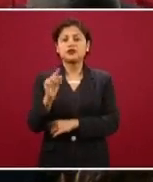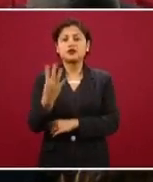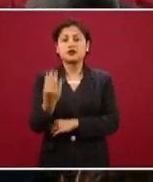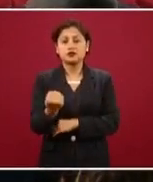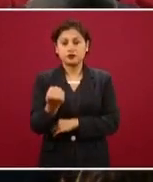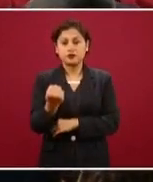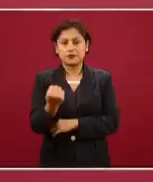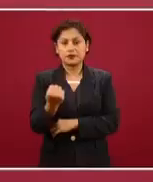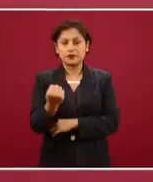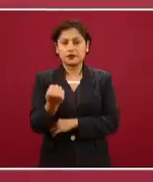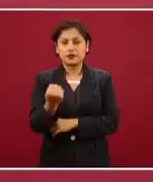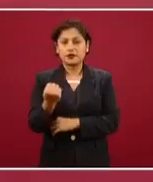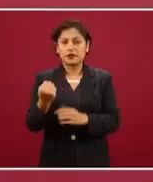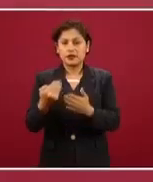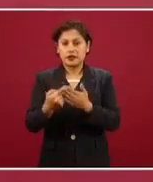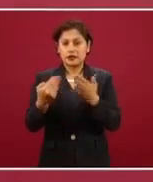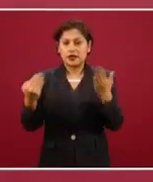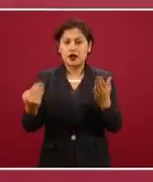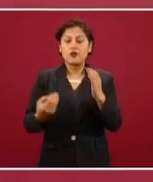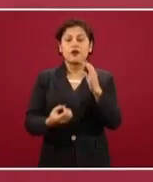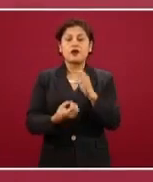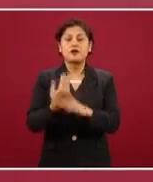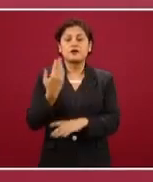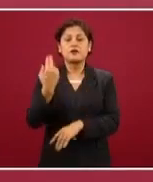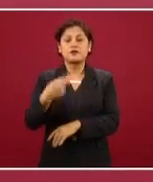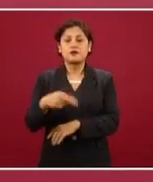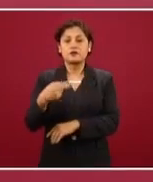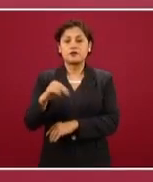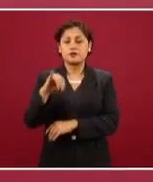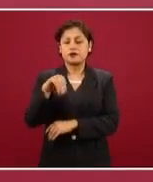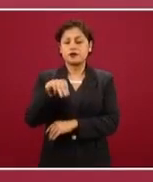En 1979, que ahora se llama IMSS Bienestar.